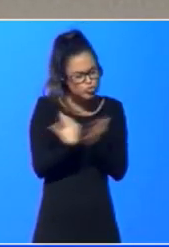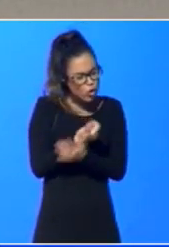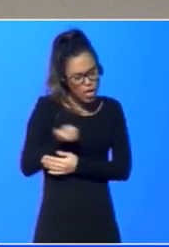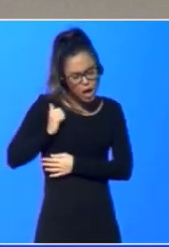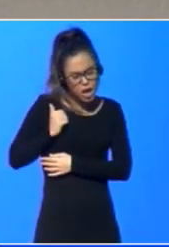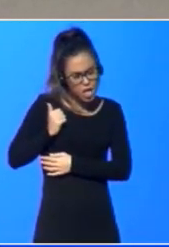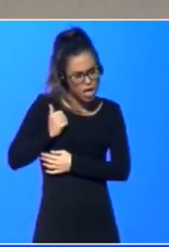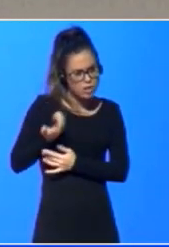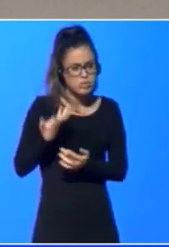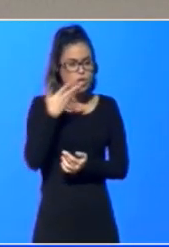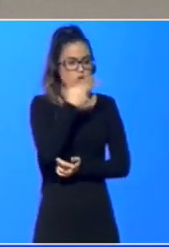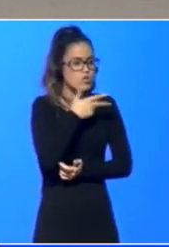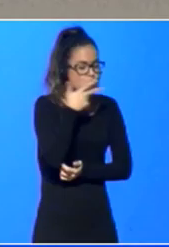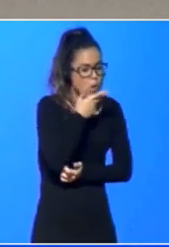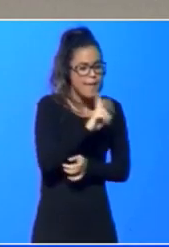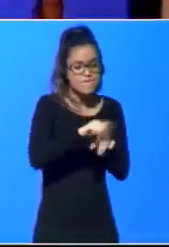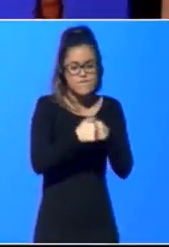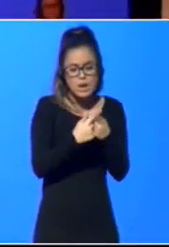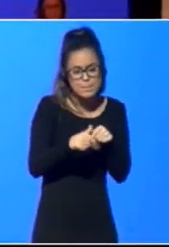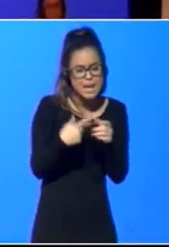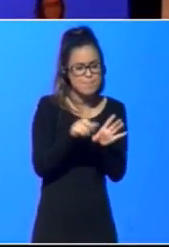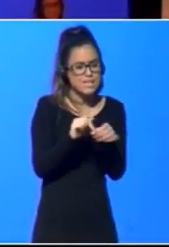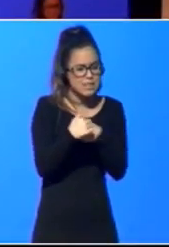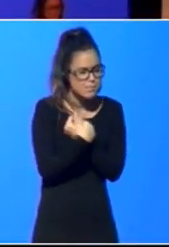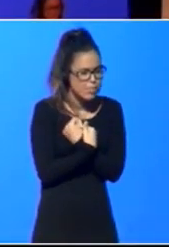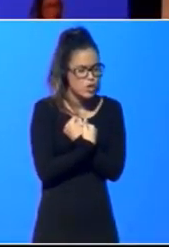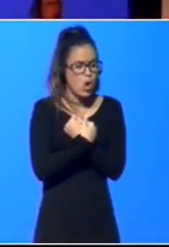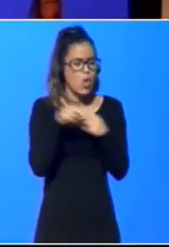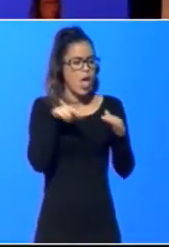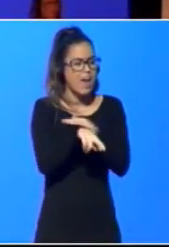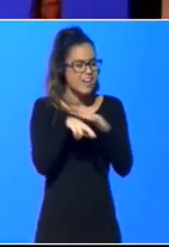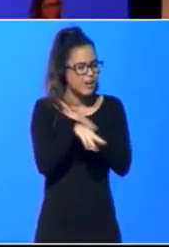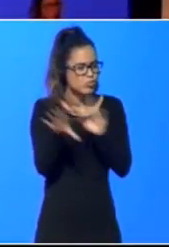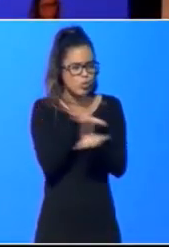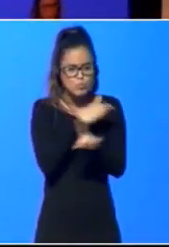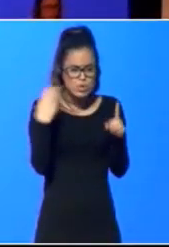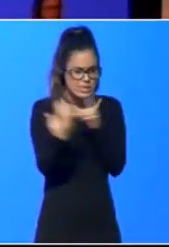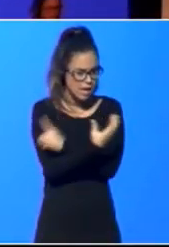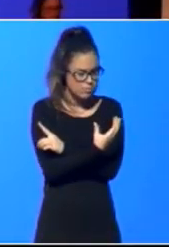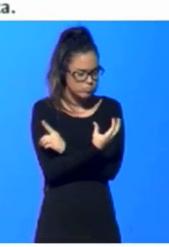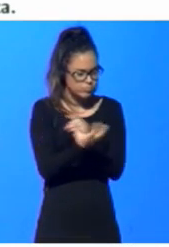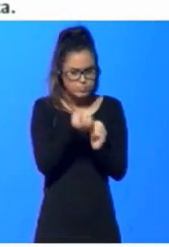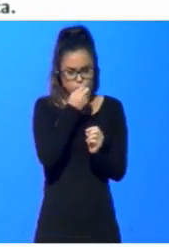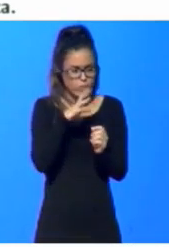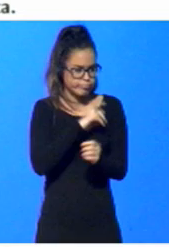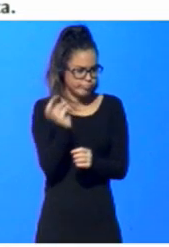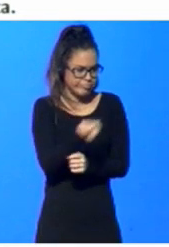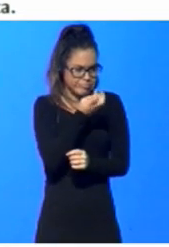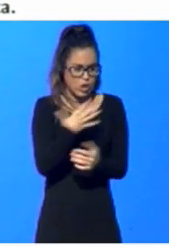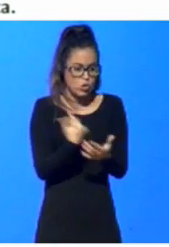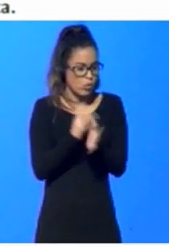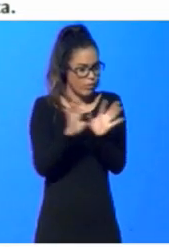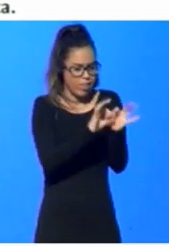escuela, comunidad, familia, participación, recursos comunitarios. Bueno, todo esto se da la mano, ¿no?